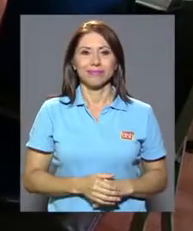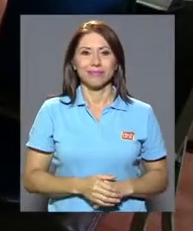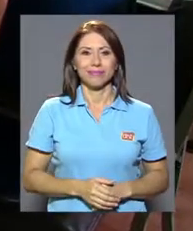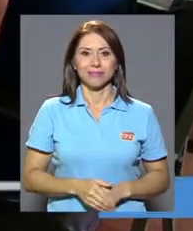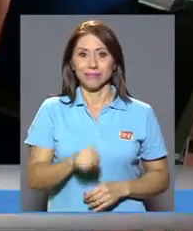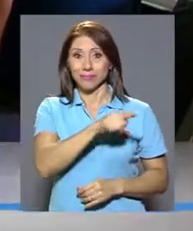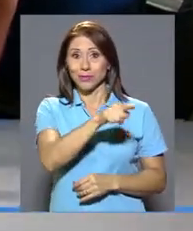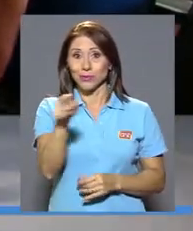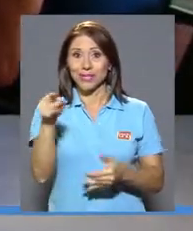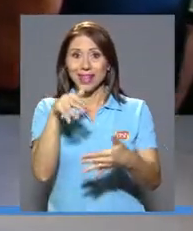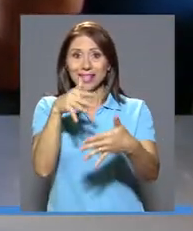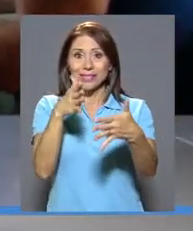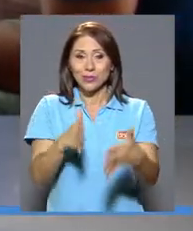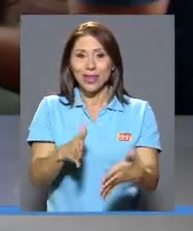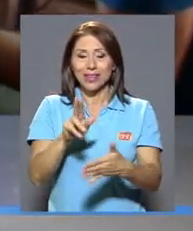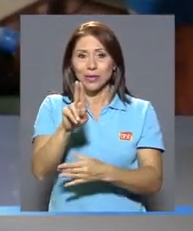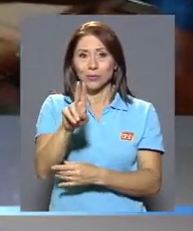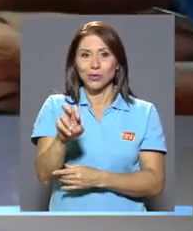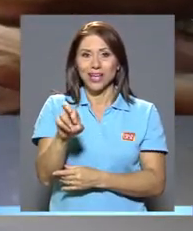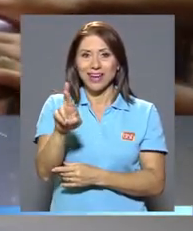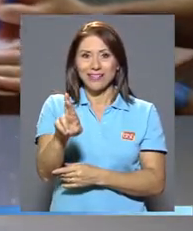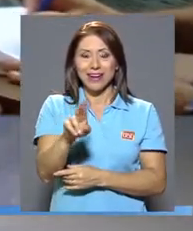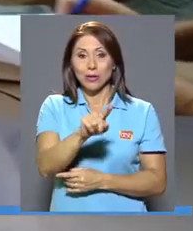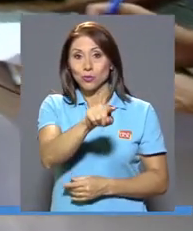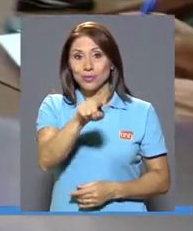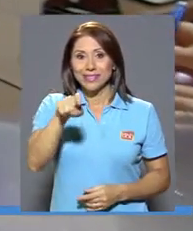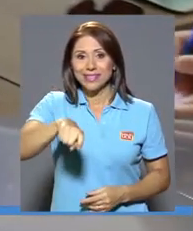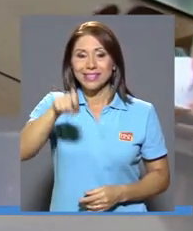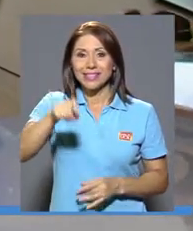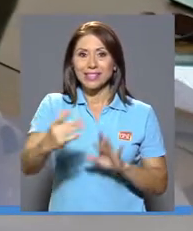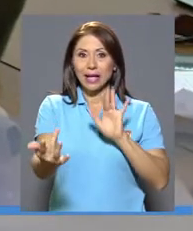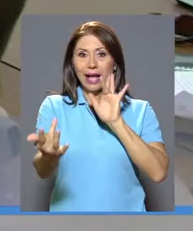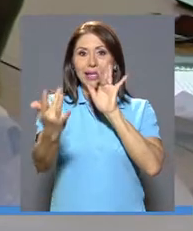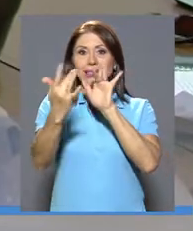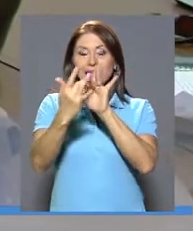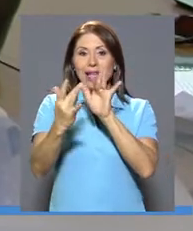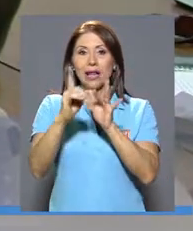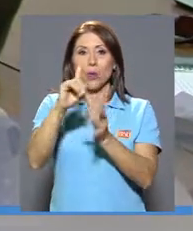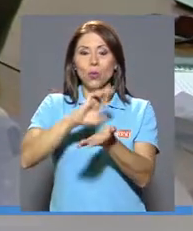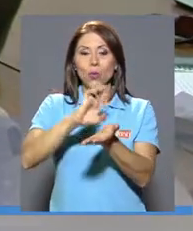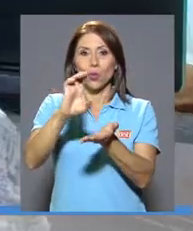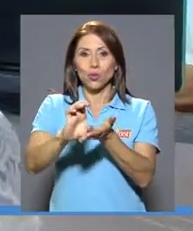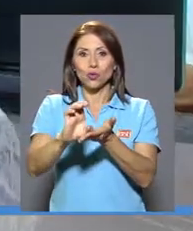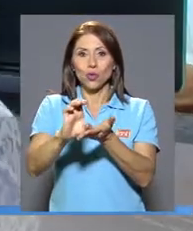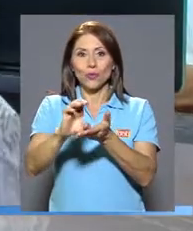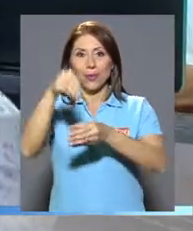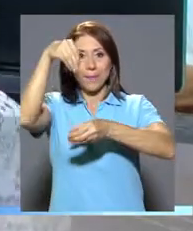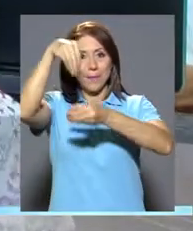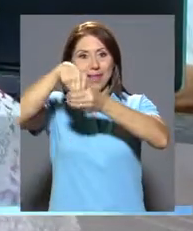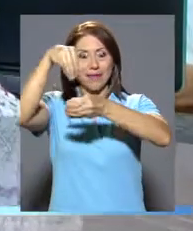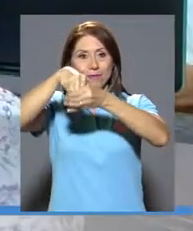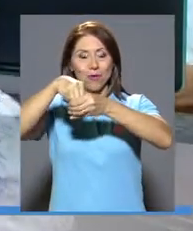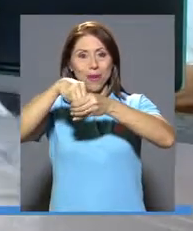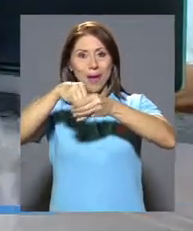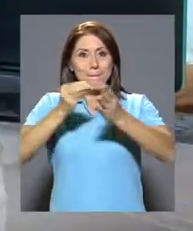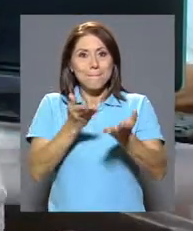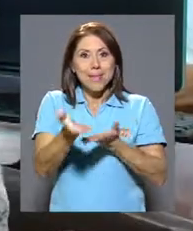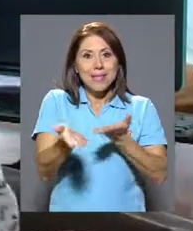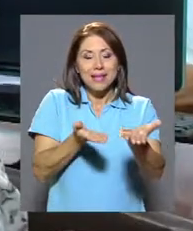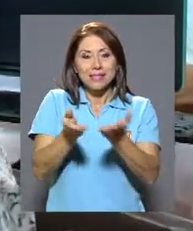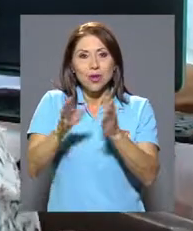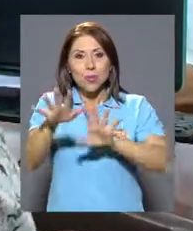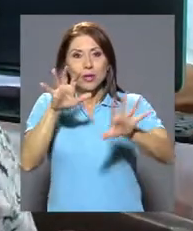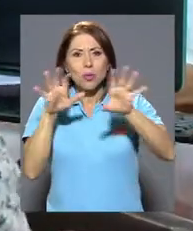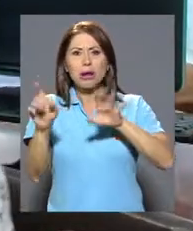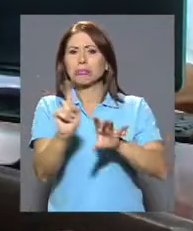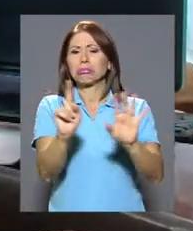Si usted es estudiante de la UCR y necesita acceder a uno de sus cursos en la plataforma de mediación virtual, ya no debe preocuparse por